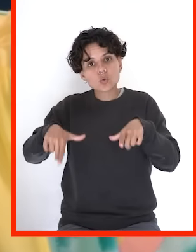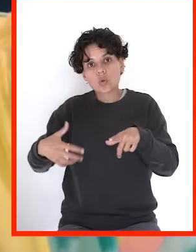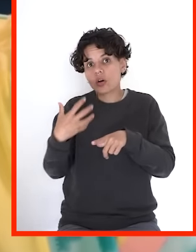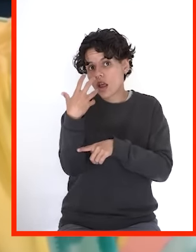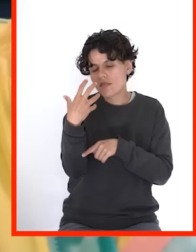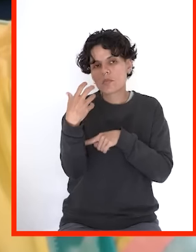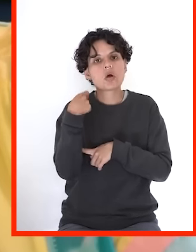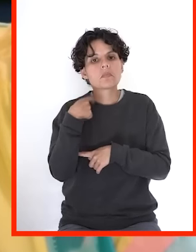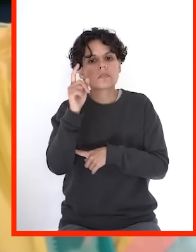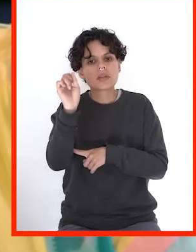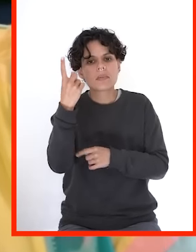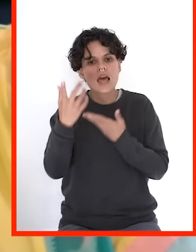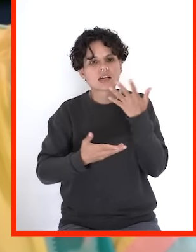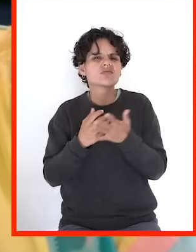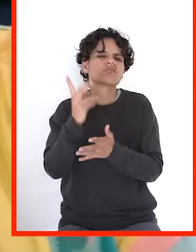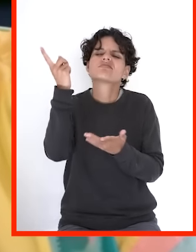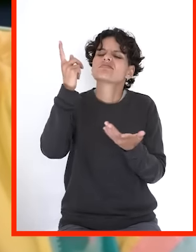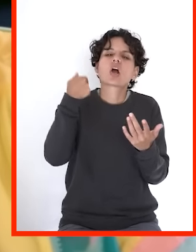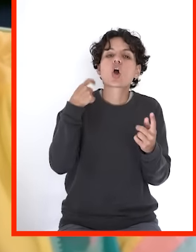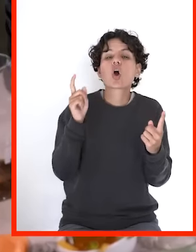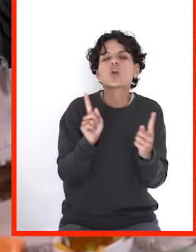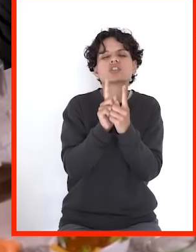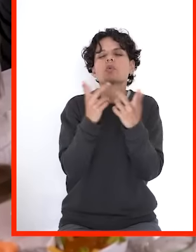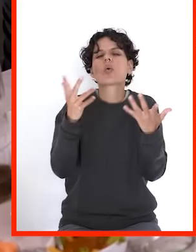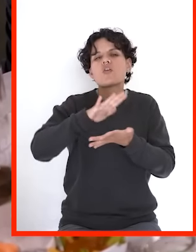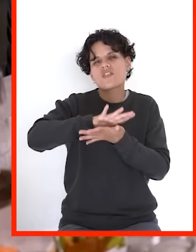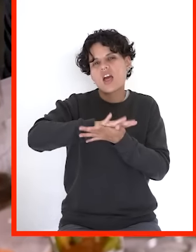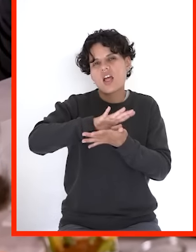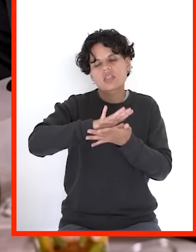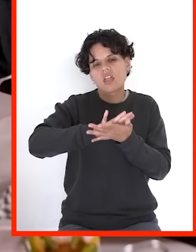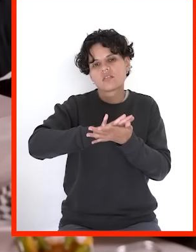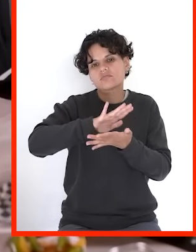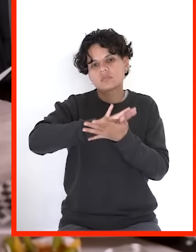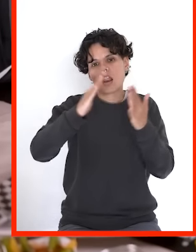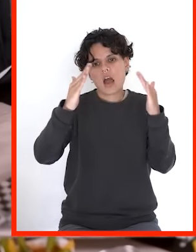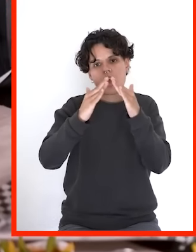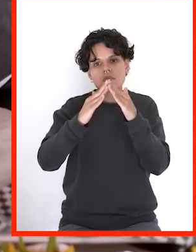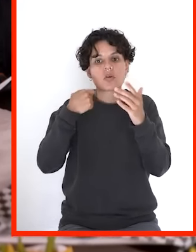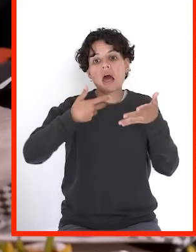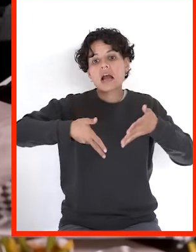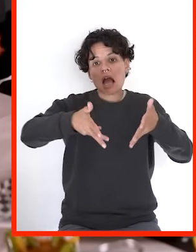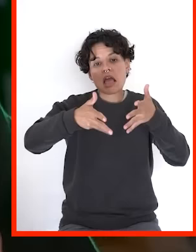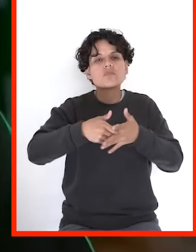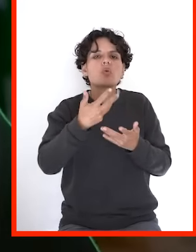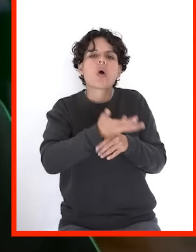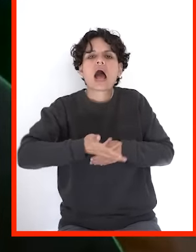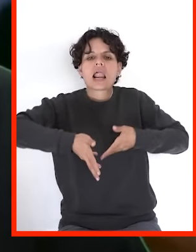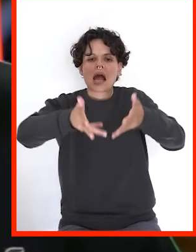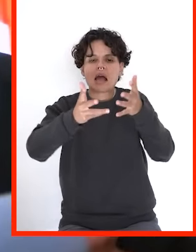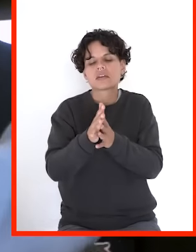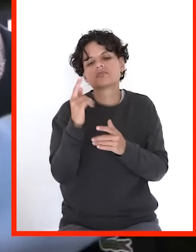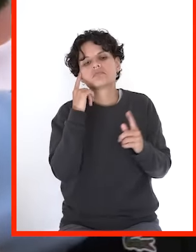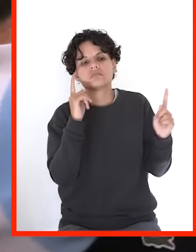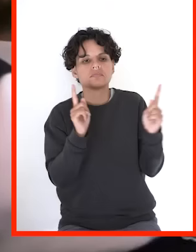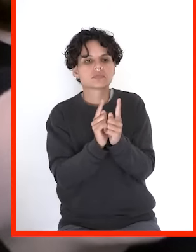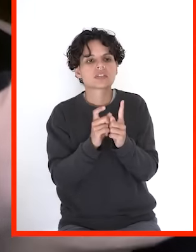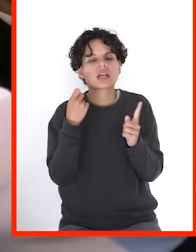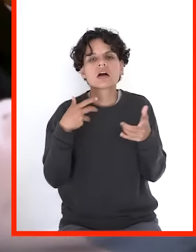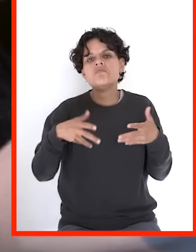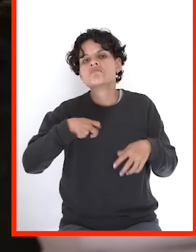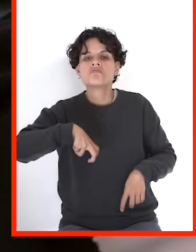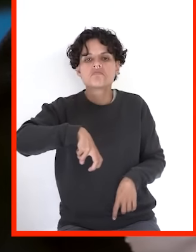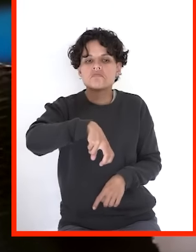primera canción. A todos nos conocimos en un carrete así por la villa. ¿Cómo se conocieron? En la calle así, callejeando nomás. Que antes de conocerlo iba el Tame así por el